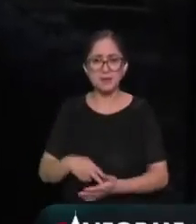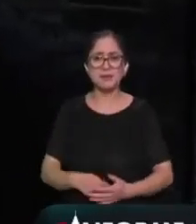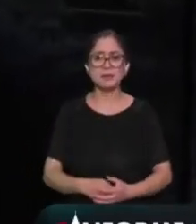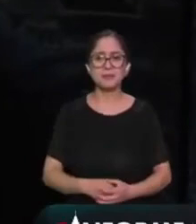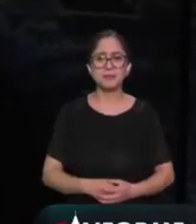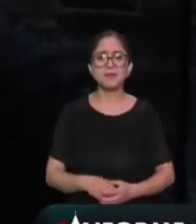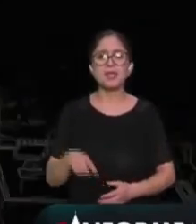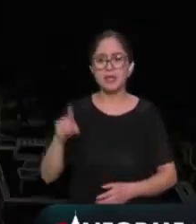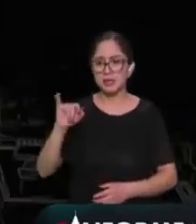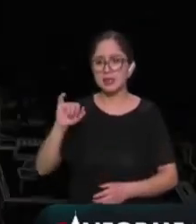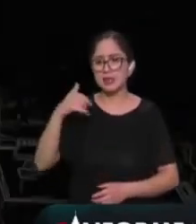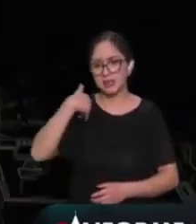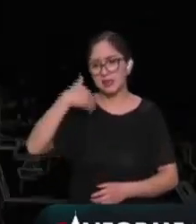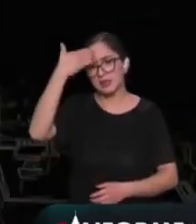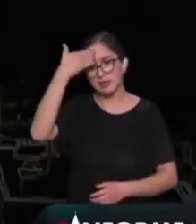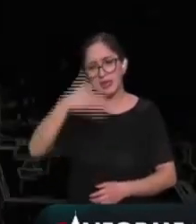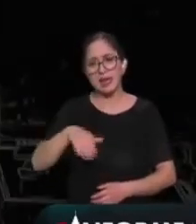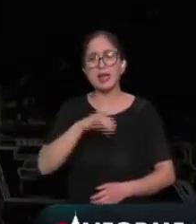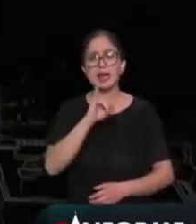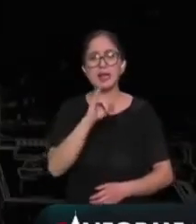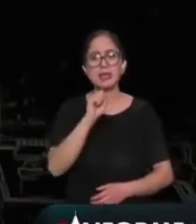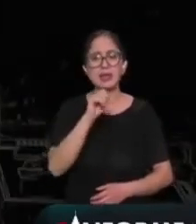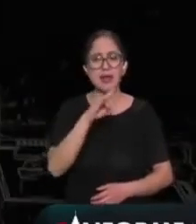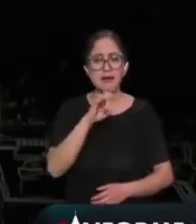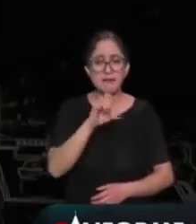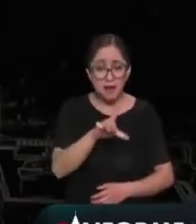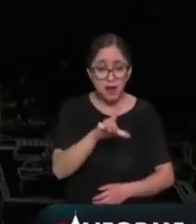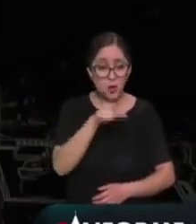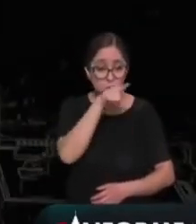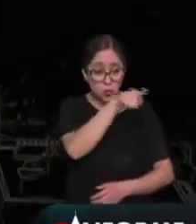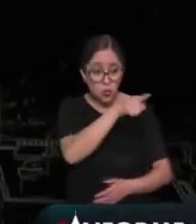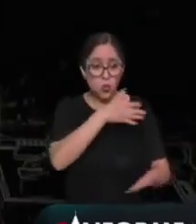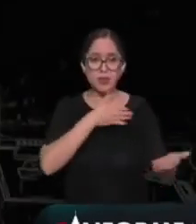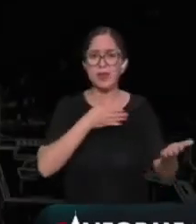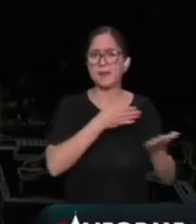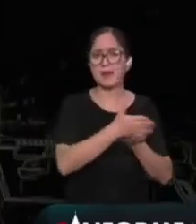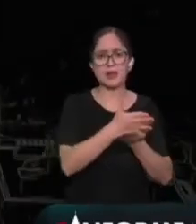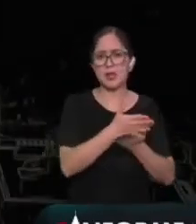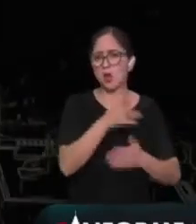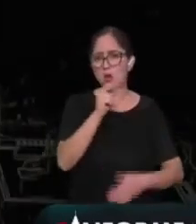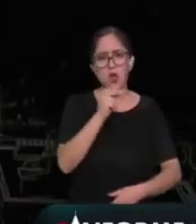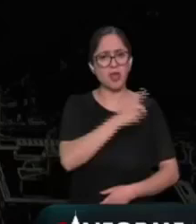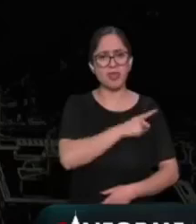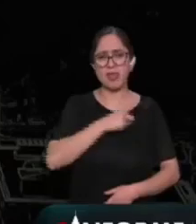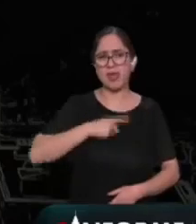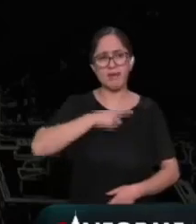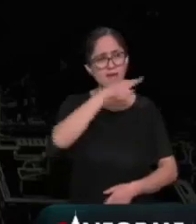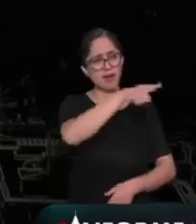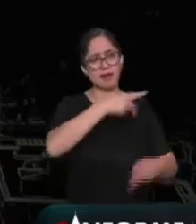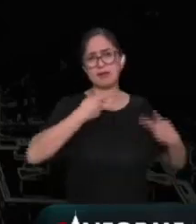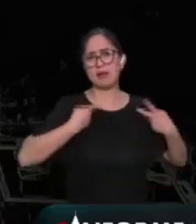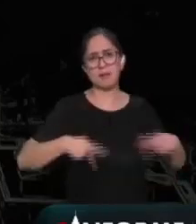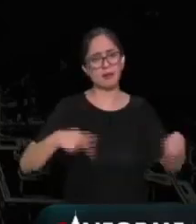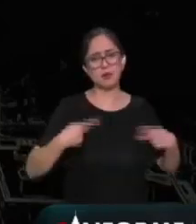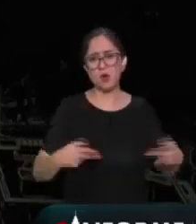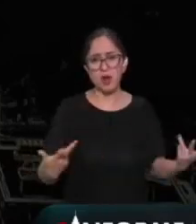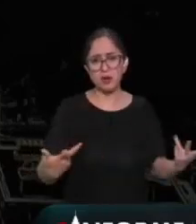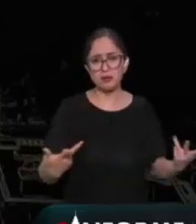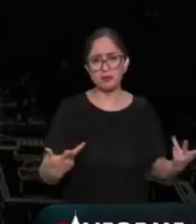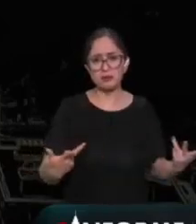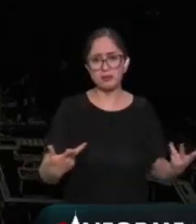señora Isabel Miranda. Pues ya lo presenté. Dice, así es, te metiste con quien menos te tenías que haber metido. Y bueno, pues le va muy